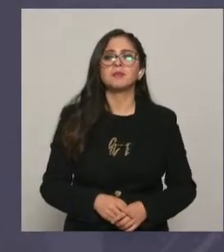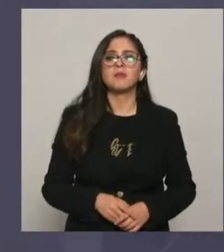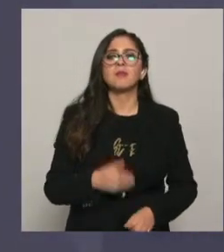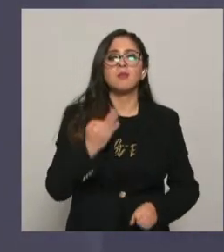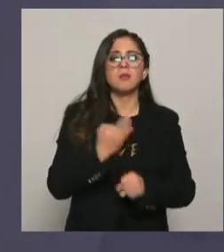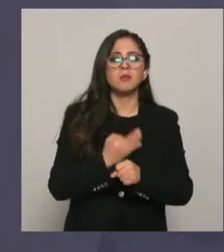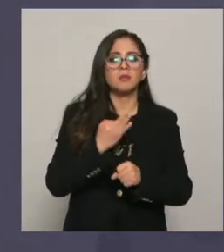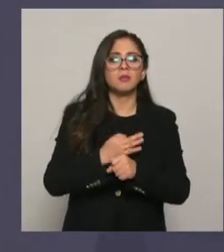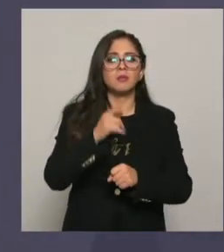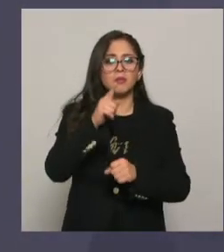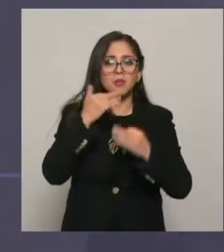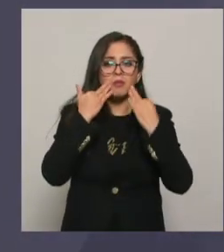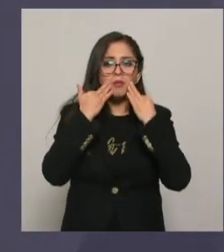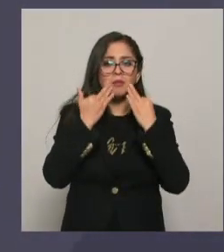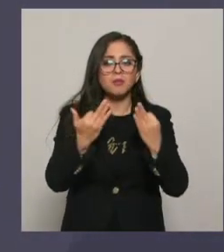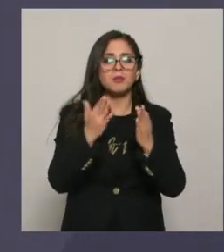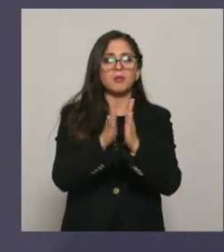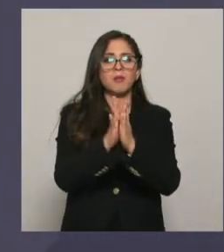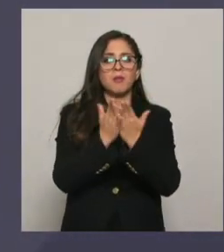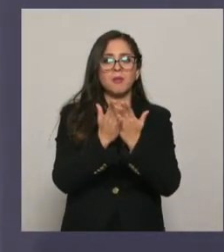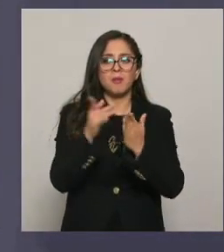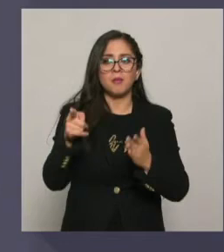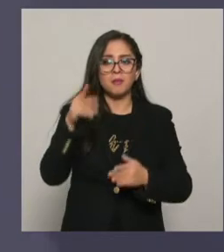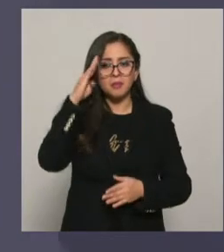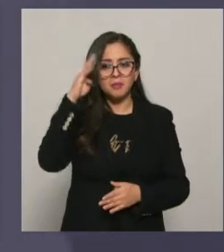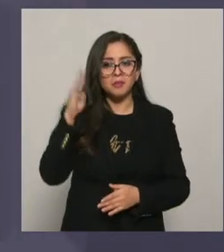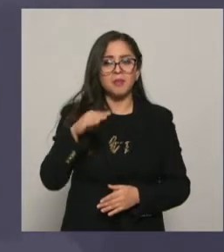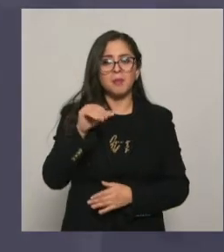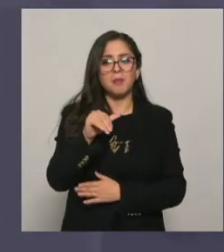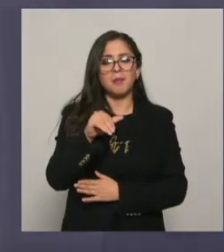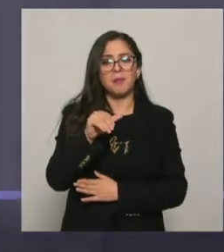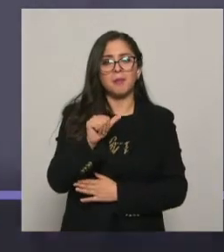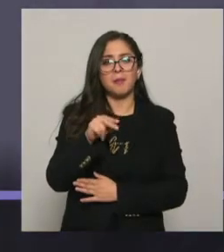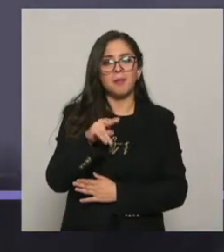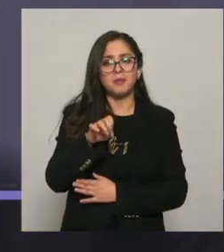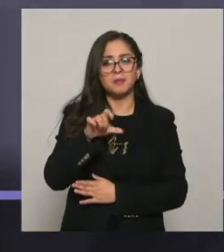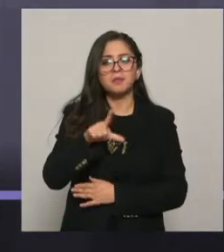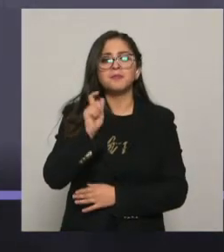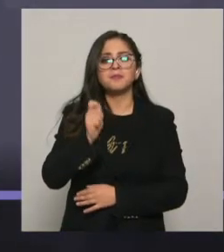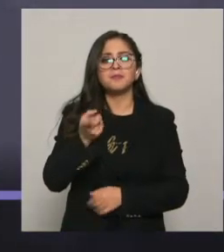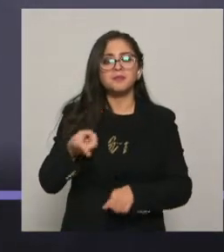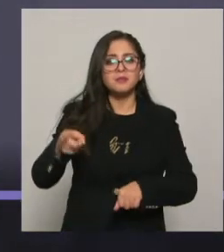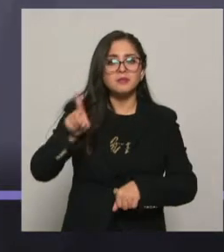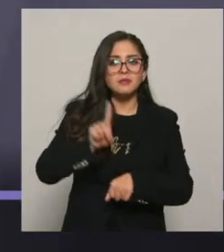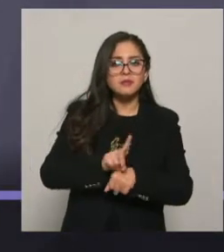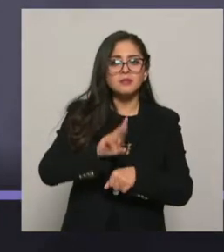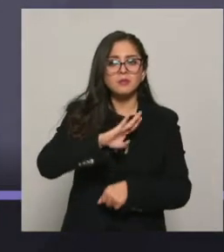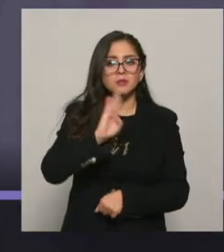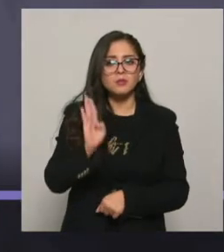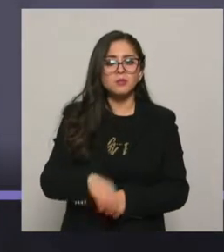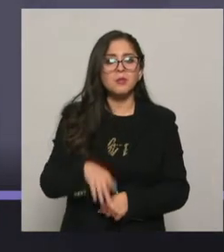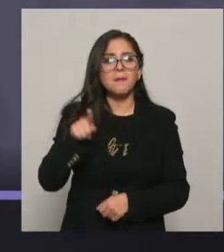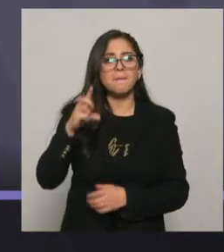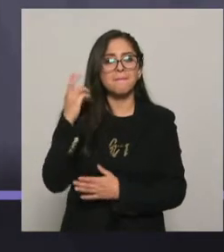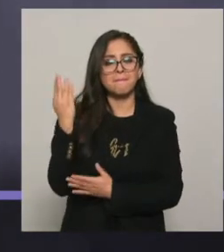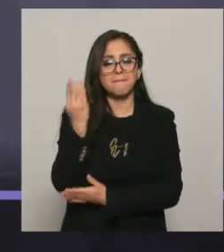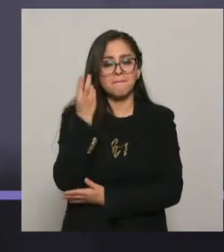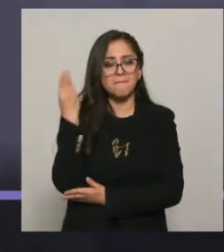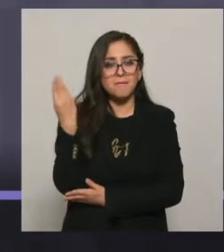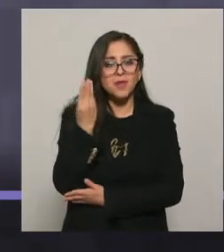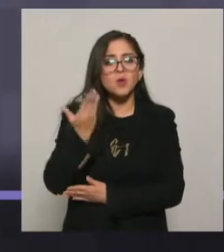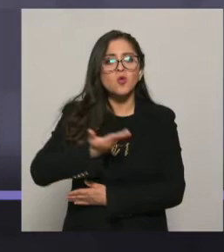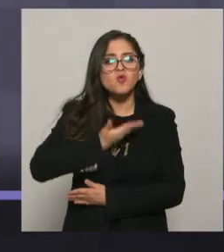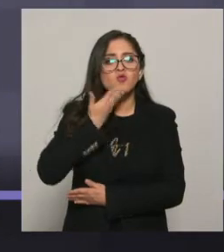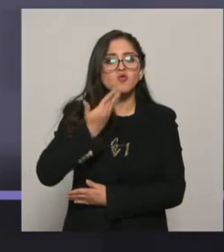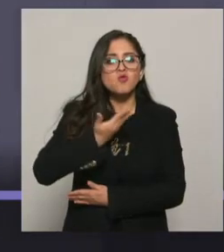tenemos precisamente, que ya lo mostró el maestro Manuel Garcés, es Día de Muertos en Milpalta, costumbre viva hasta que